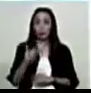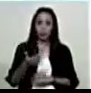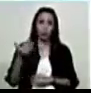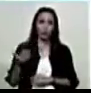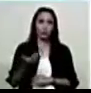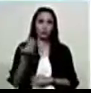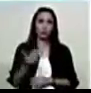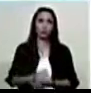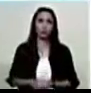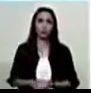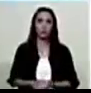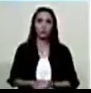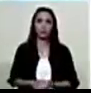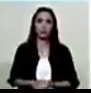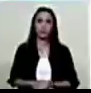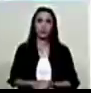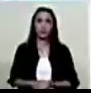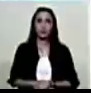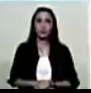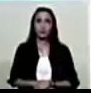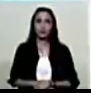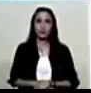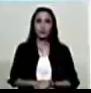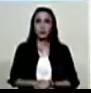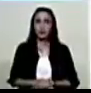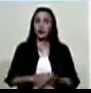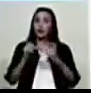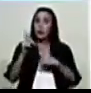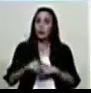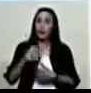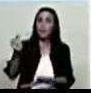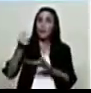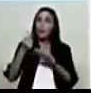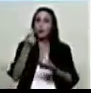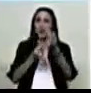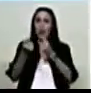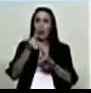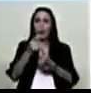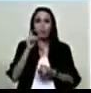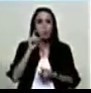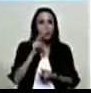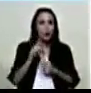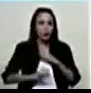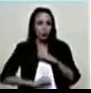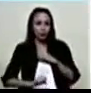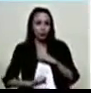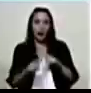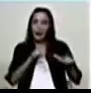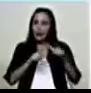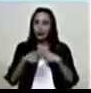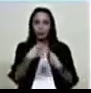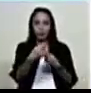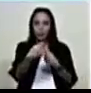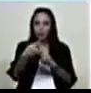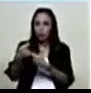importantes, ¿no? El bono de parto humanizado ya se ha hecho